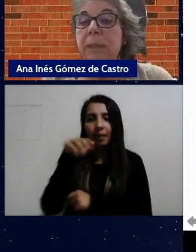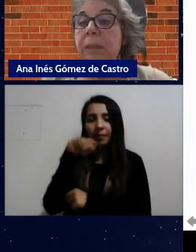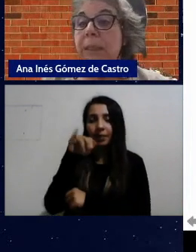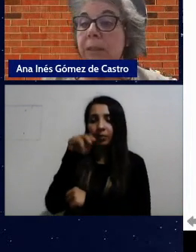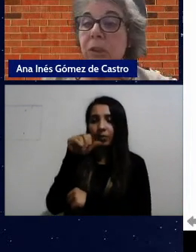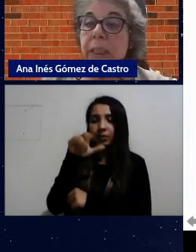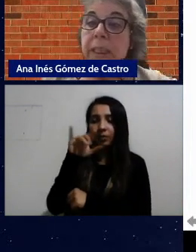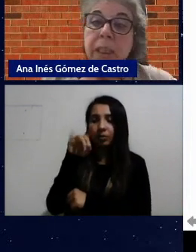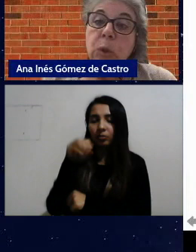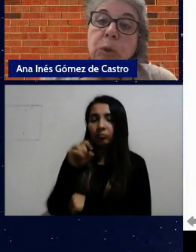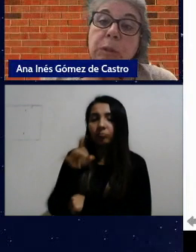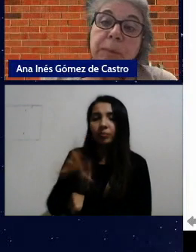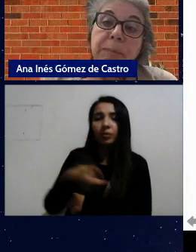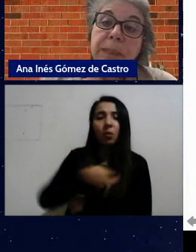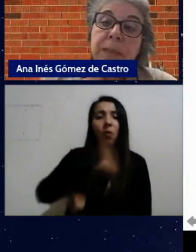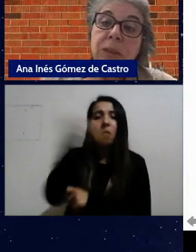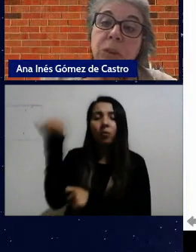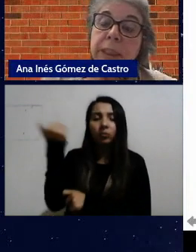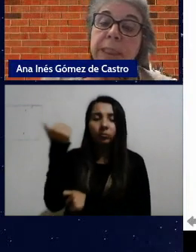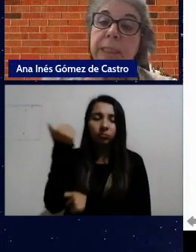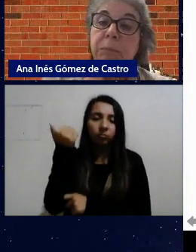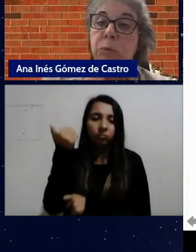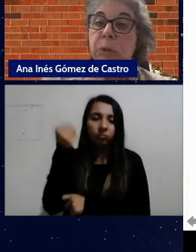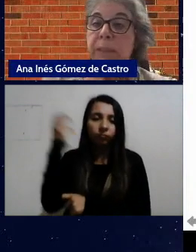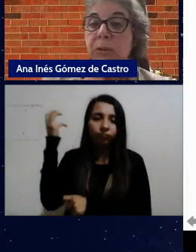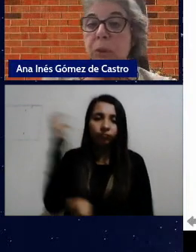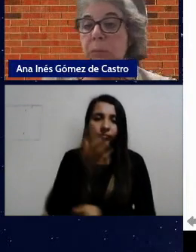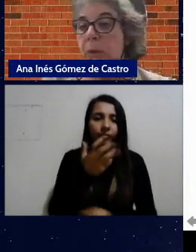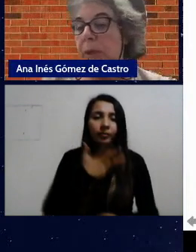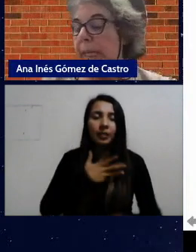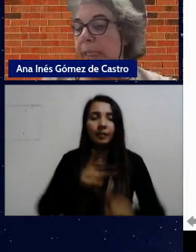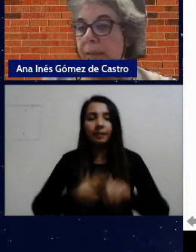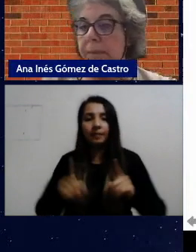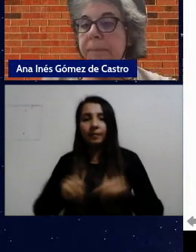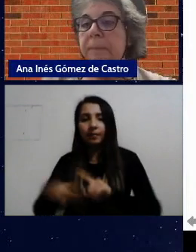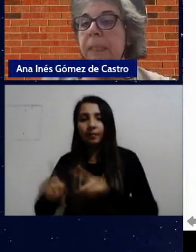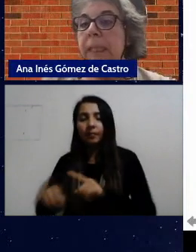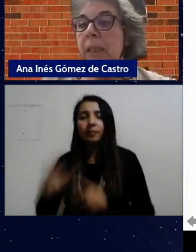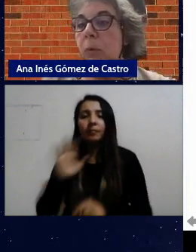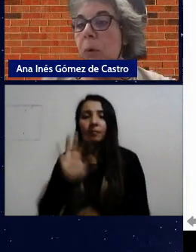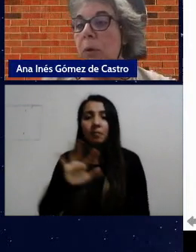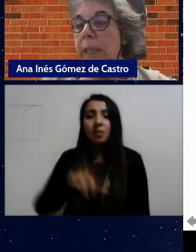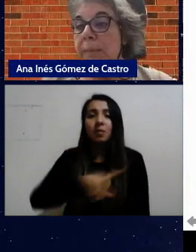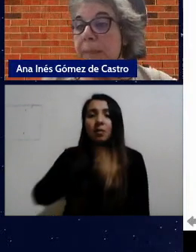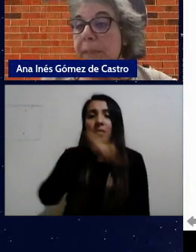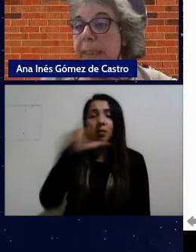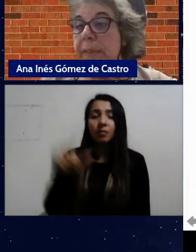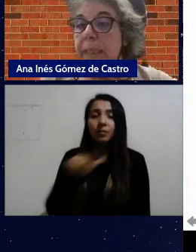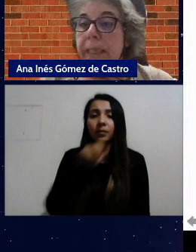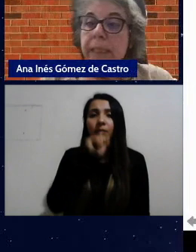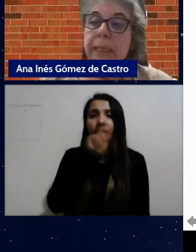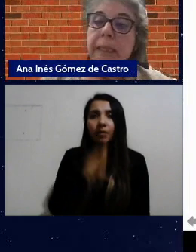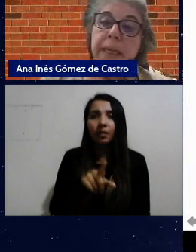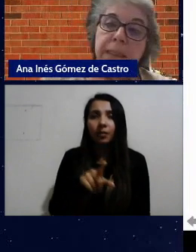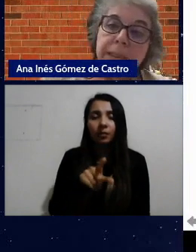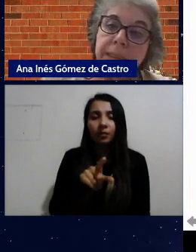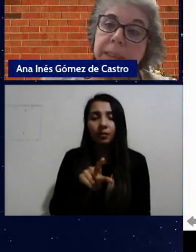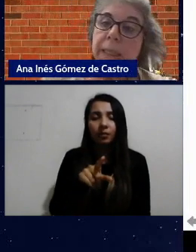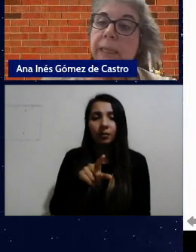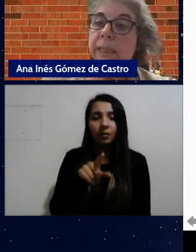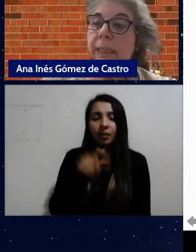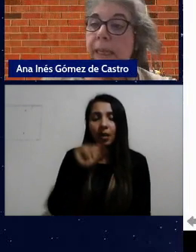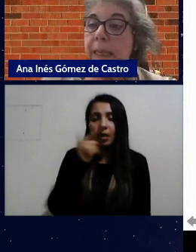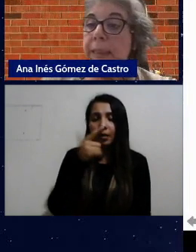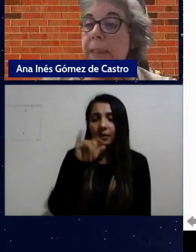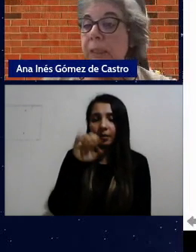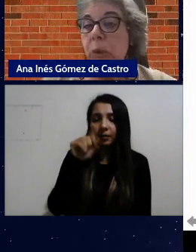los aminoácidos que otro tipo de meteoritos que tienen mucho menos, como el Orgeil, ¿no? Y luego también veis que la